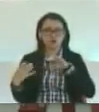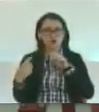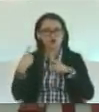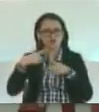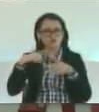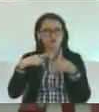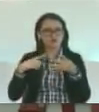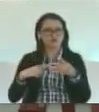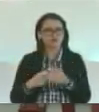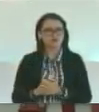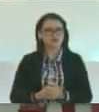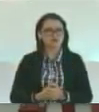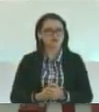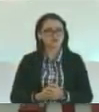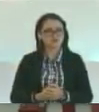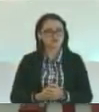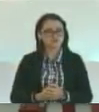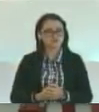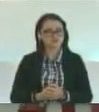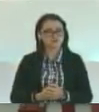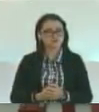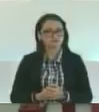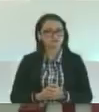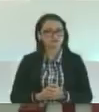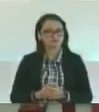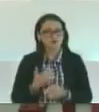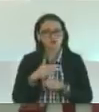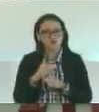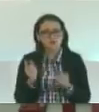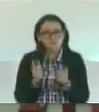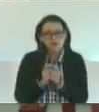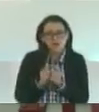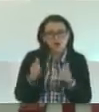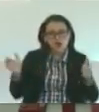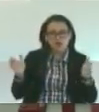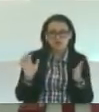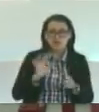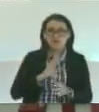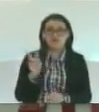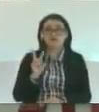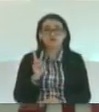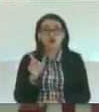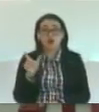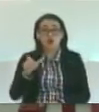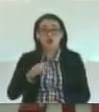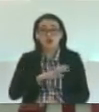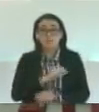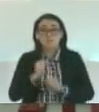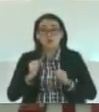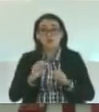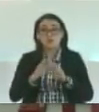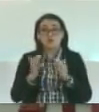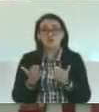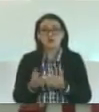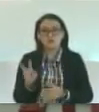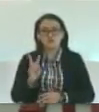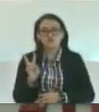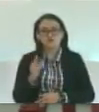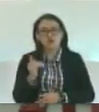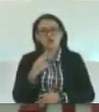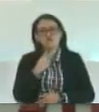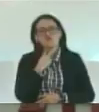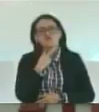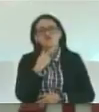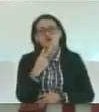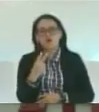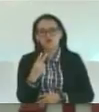diferentes, por muy grande o muy pequeño que seamos. Venezuela no es una potencia mundial, pero Venezuela tiene una voz que la